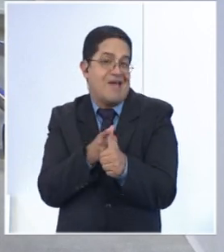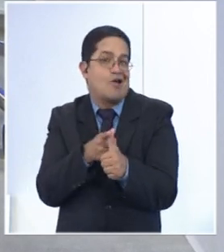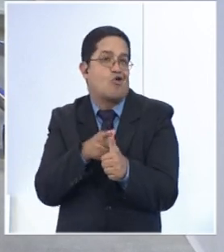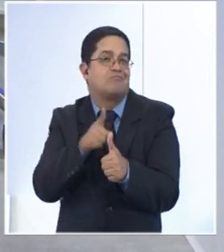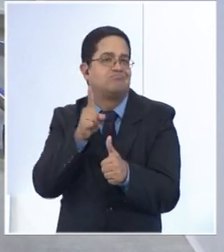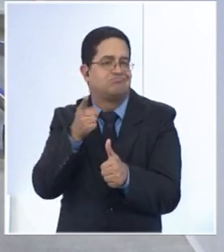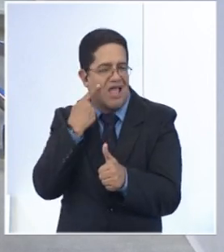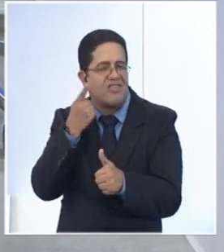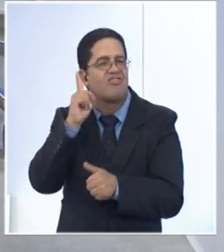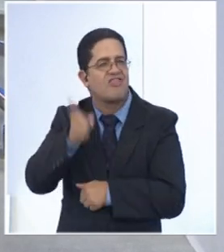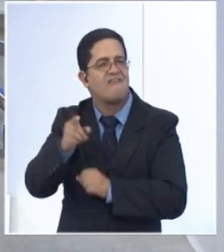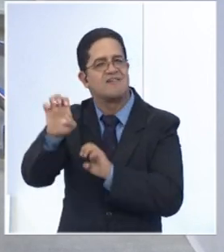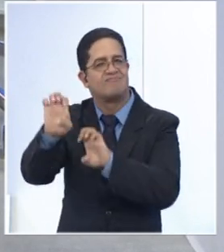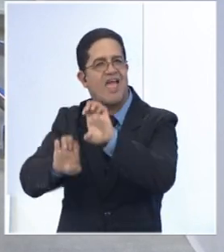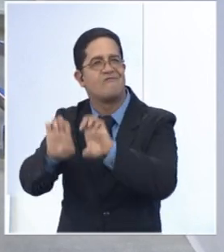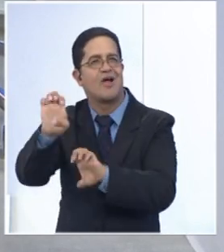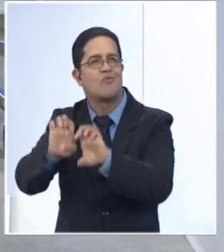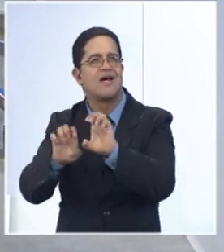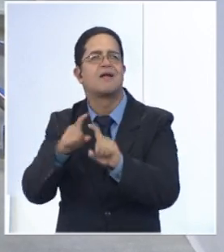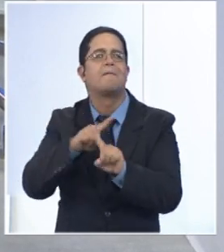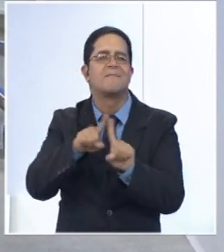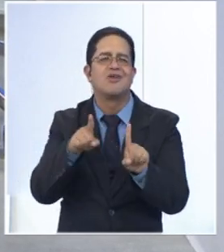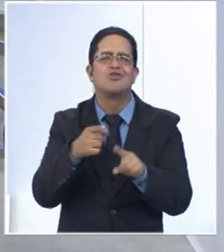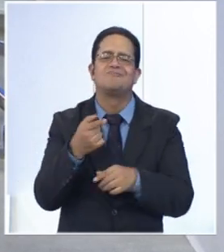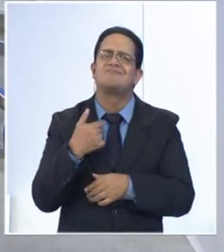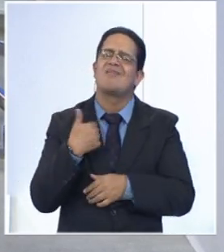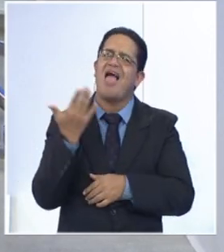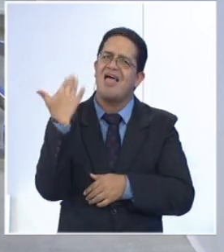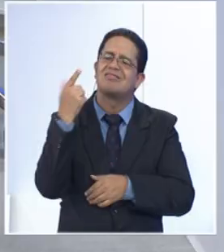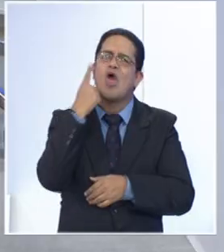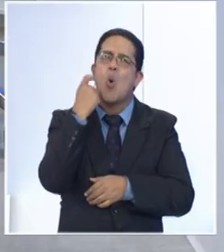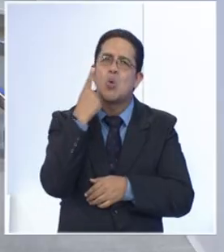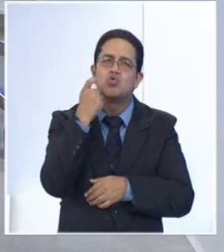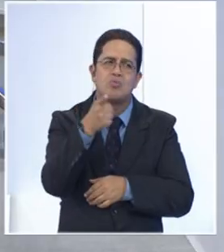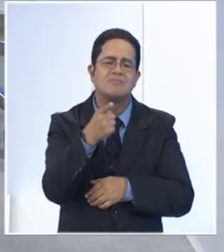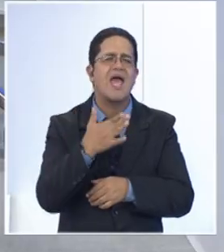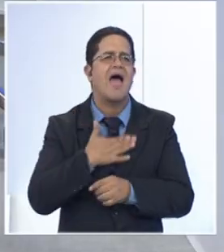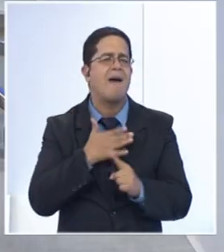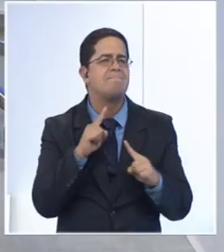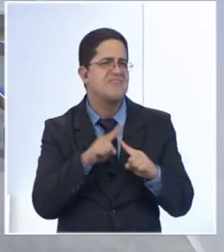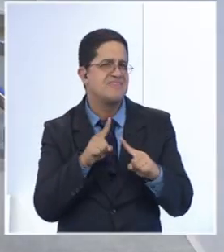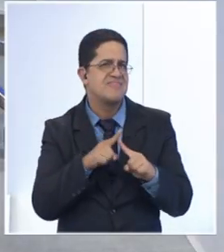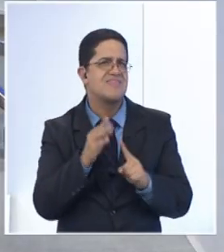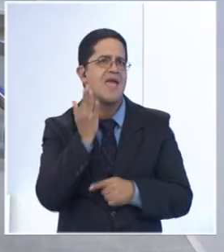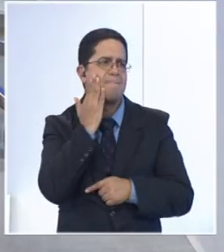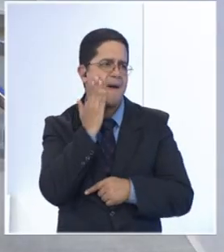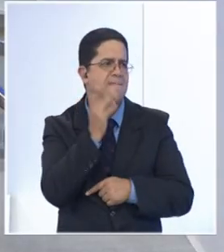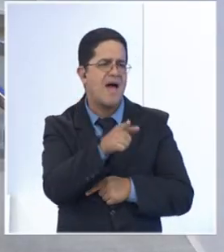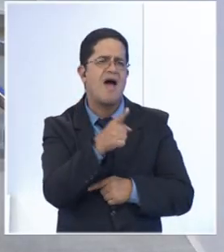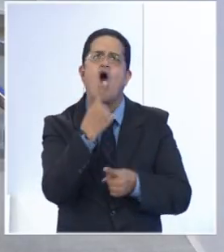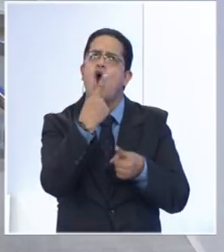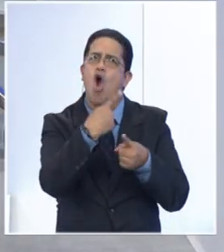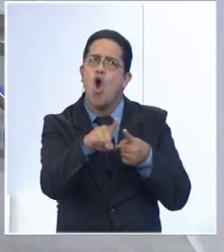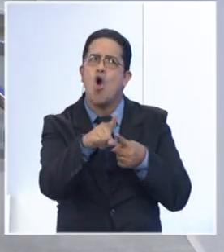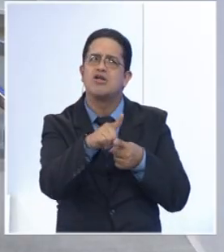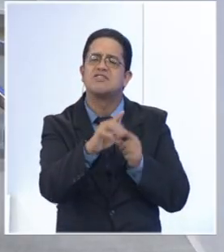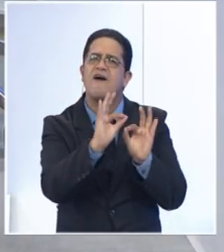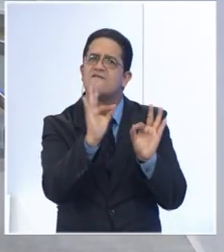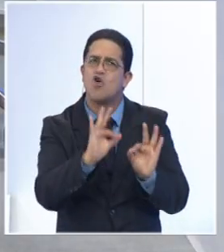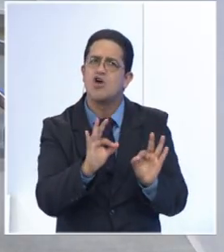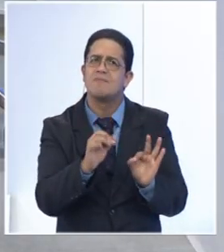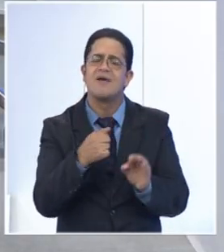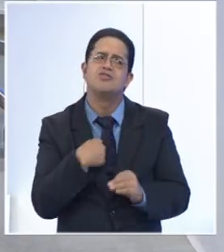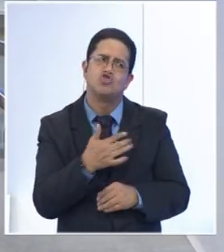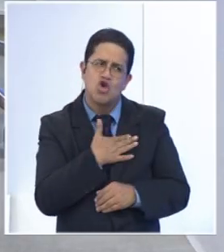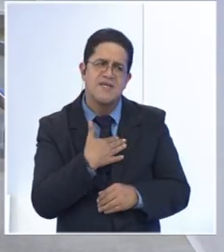tenemos esa cultura de decir, bueno, es que a mi tía, a mi prima, a mi mamá le colocaron X tratamiento y mejoró muy rápido. Entonces, doctor, yo quiero que